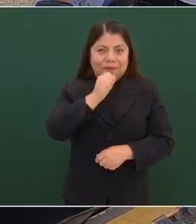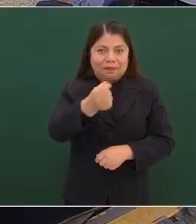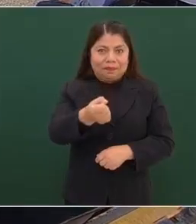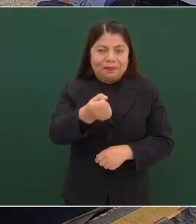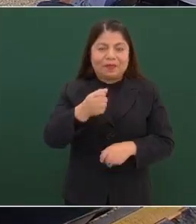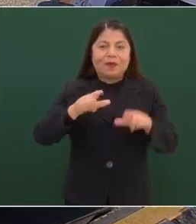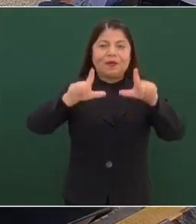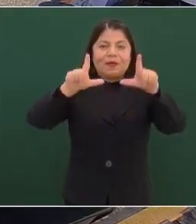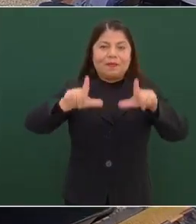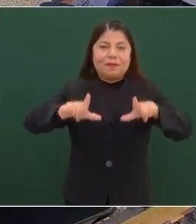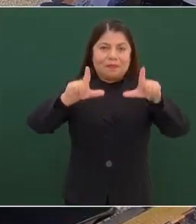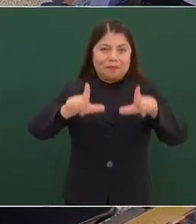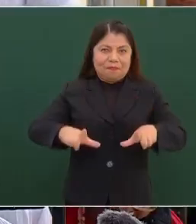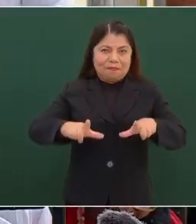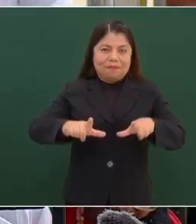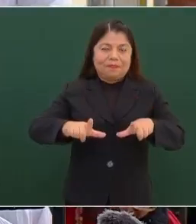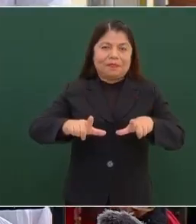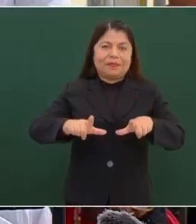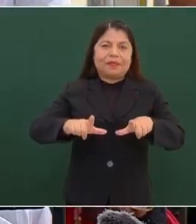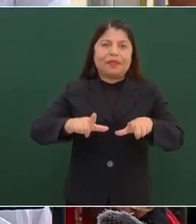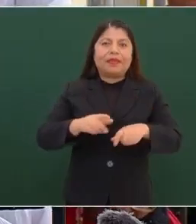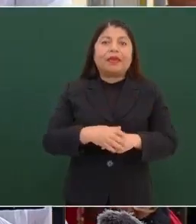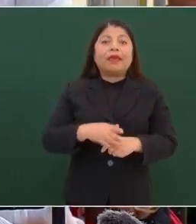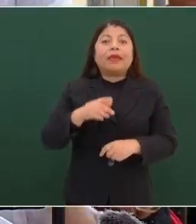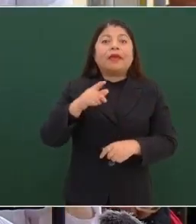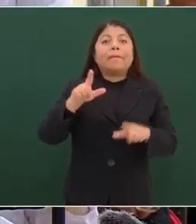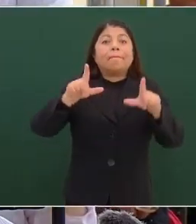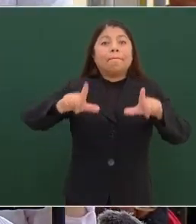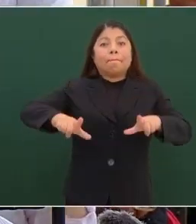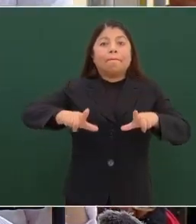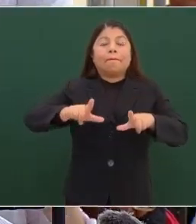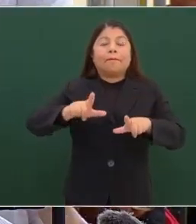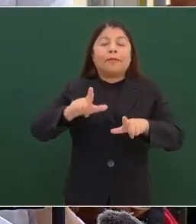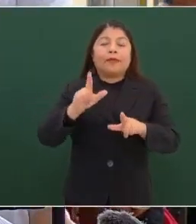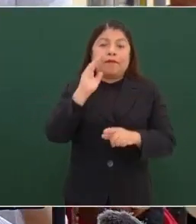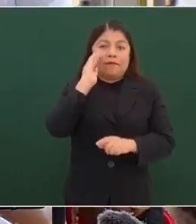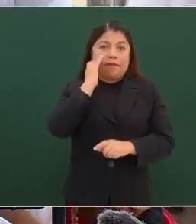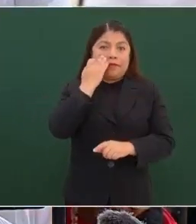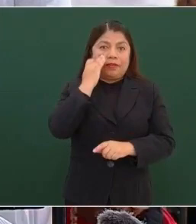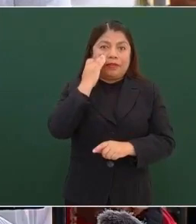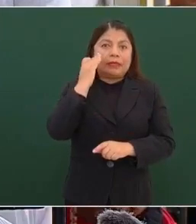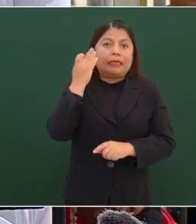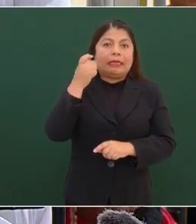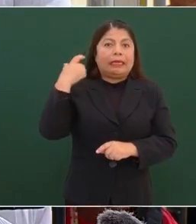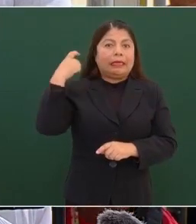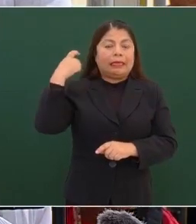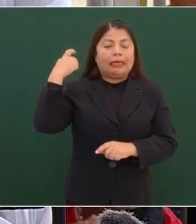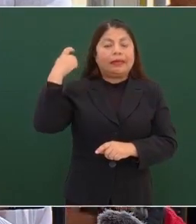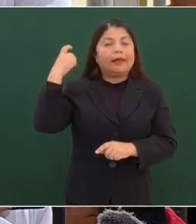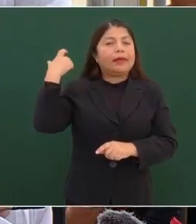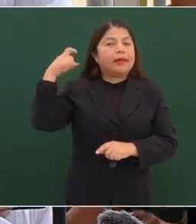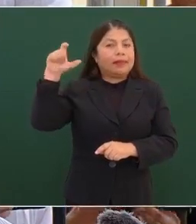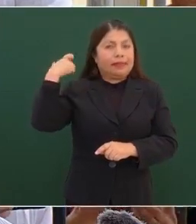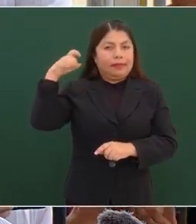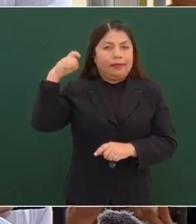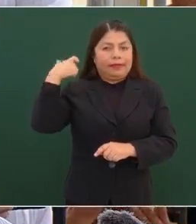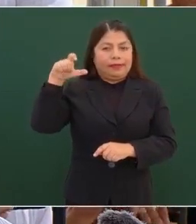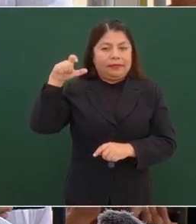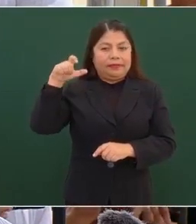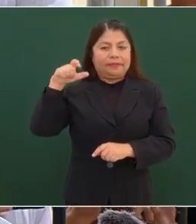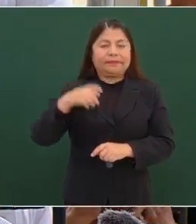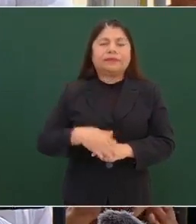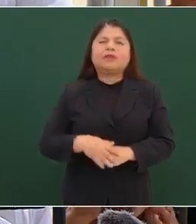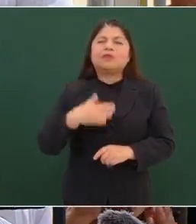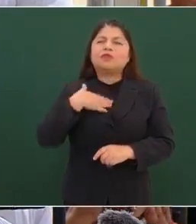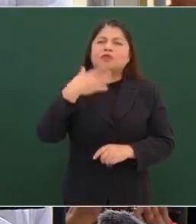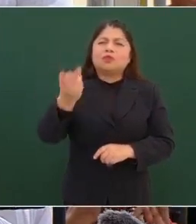nacional esahoraam.com, operado desde Querétaro. Señor presidente, quisiera plantear una cuestión relevante que se está generando, que genera una preocupación aquí en